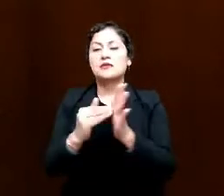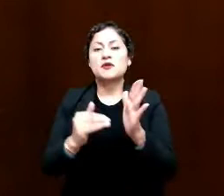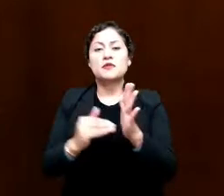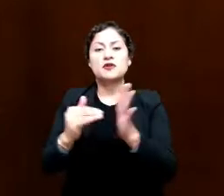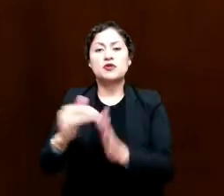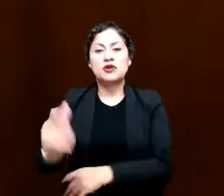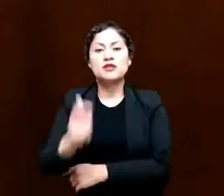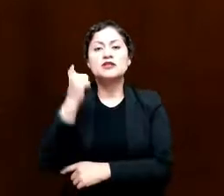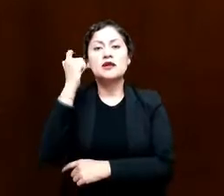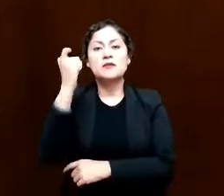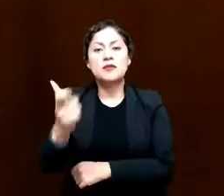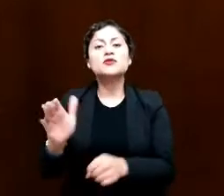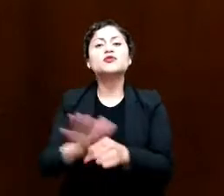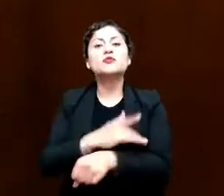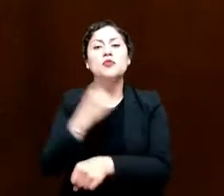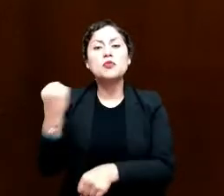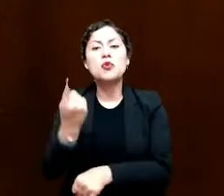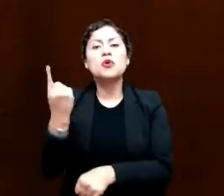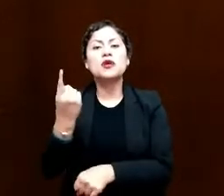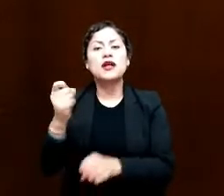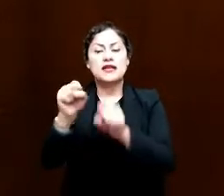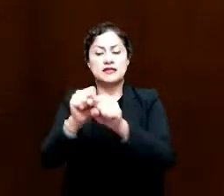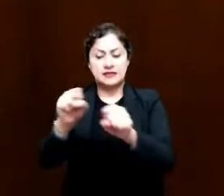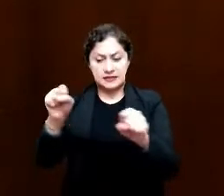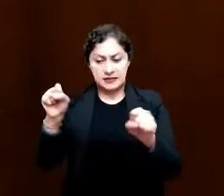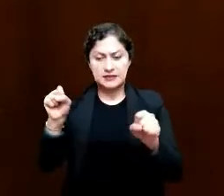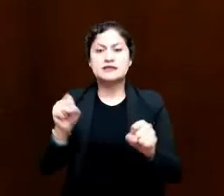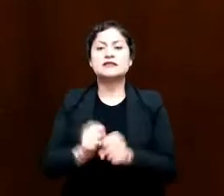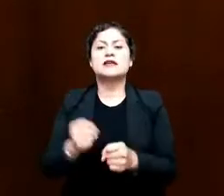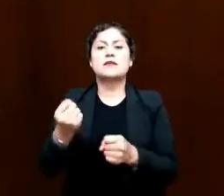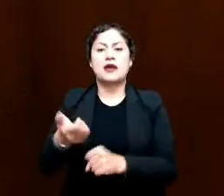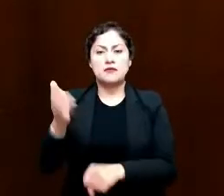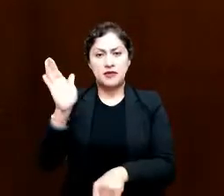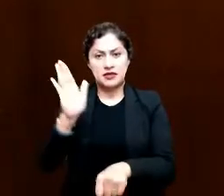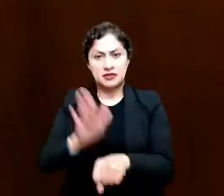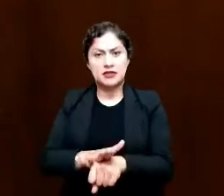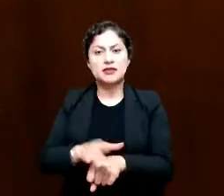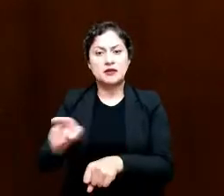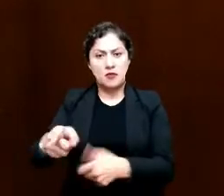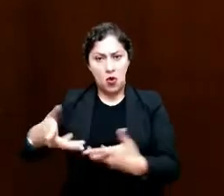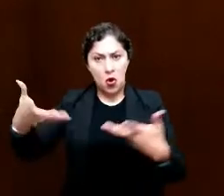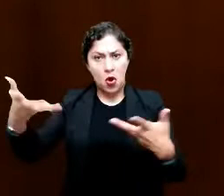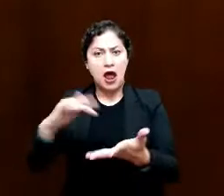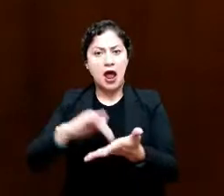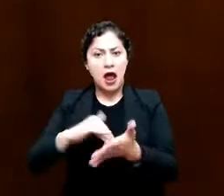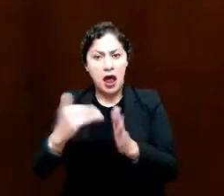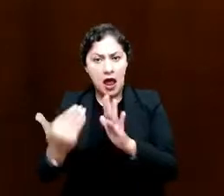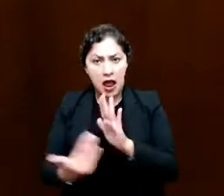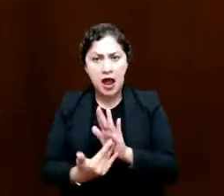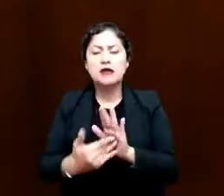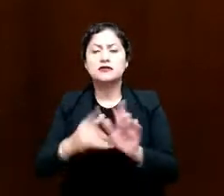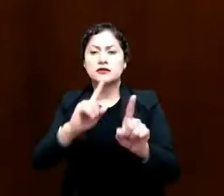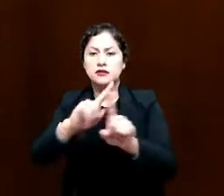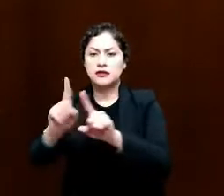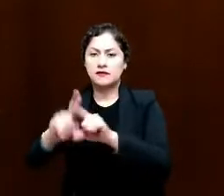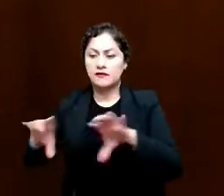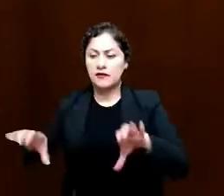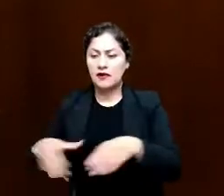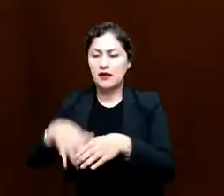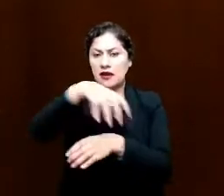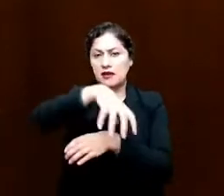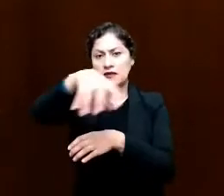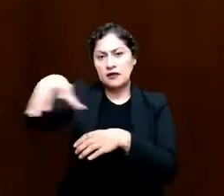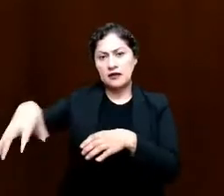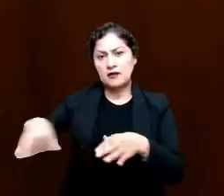producto de las acciones del sistema administrativo tributario con los diferentes órganos de